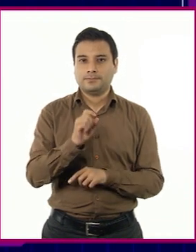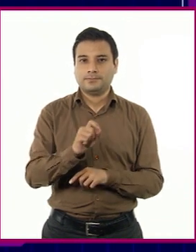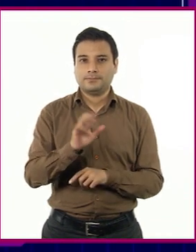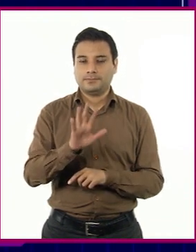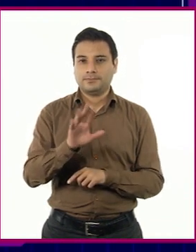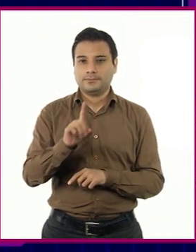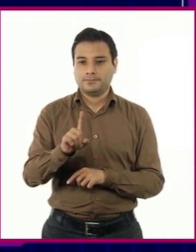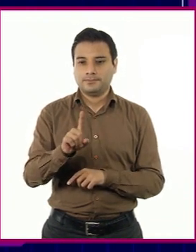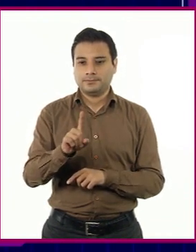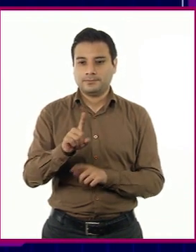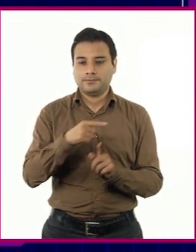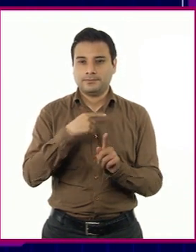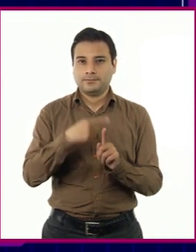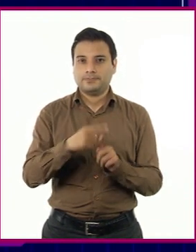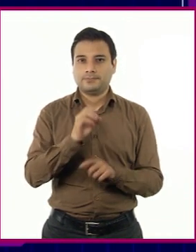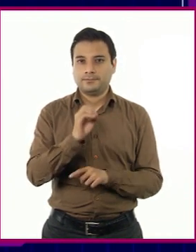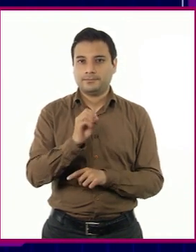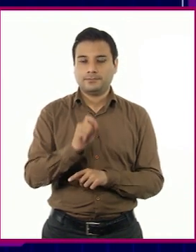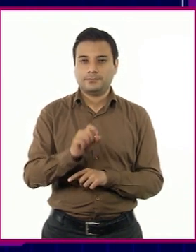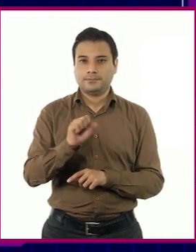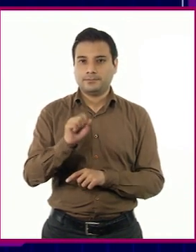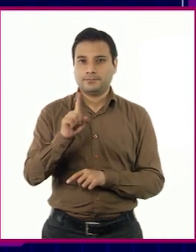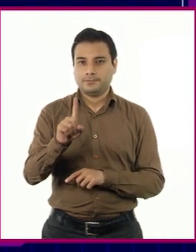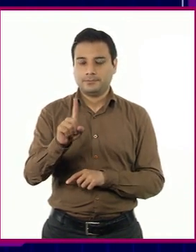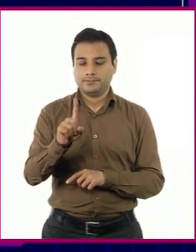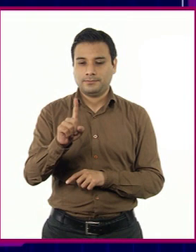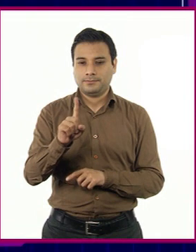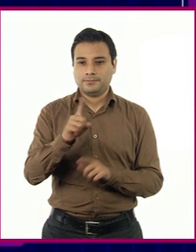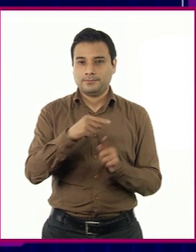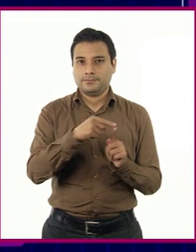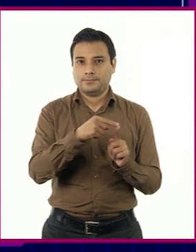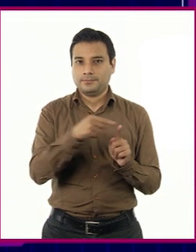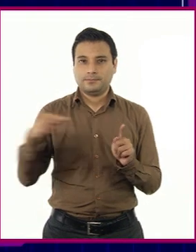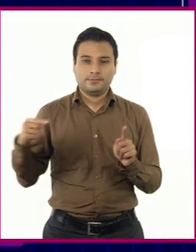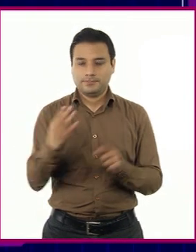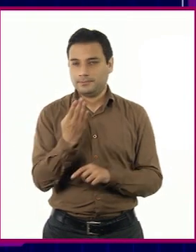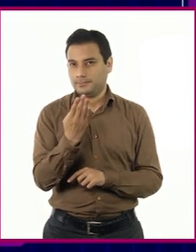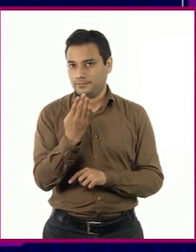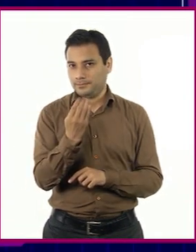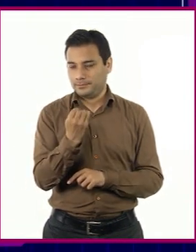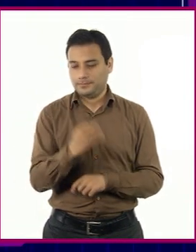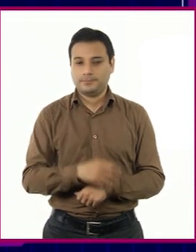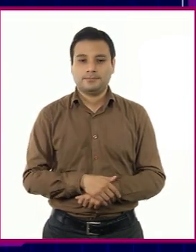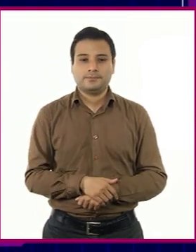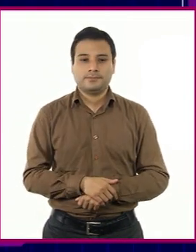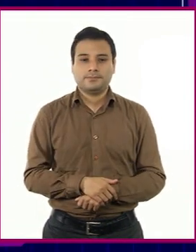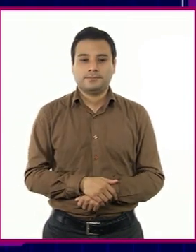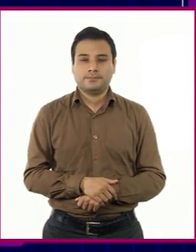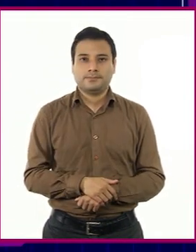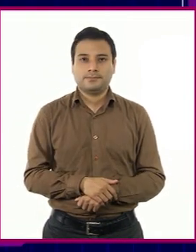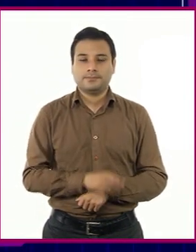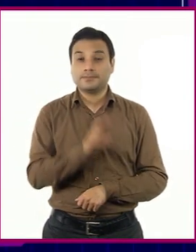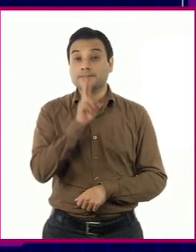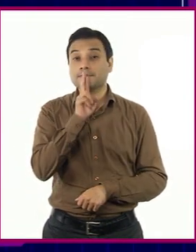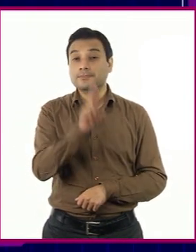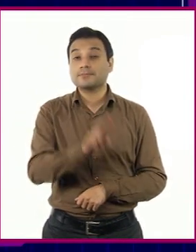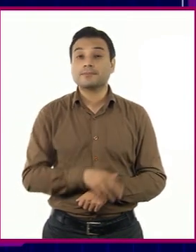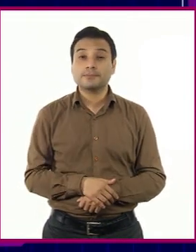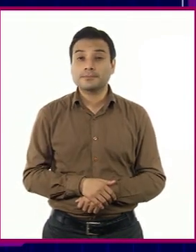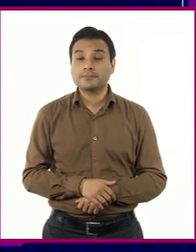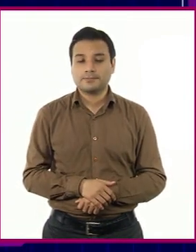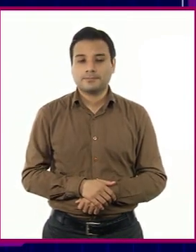más 0.51 más 0.61, todo entre 9.